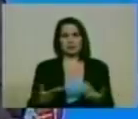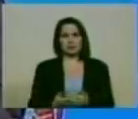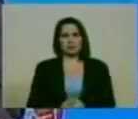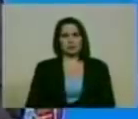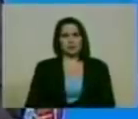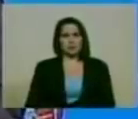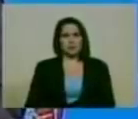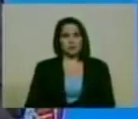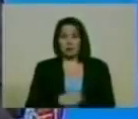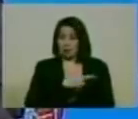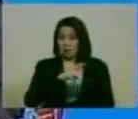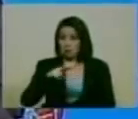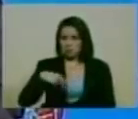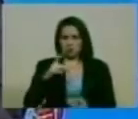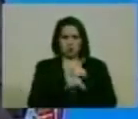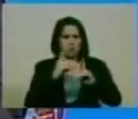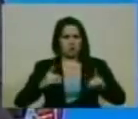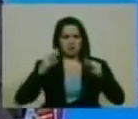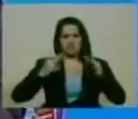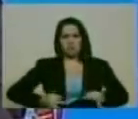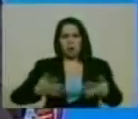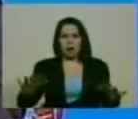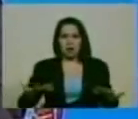No somos una democracia formal,